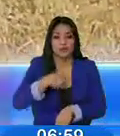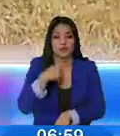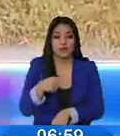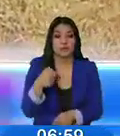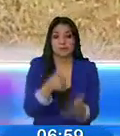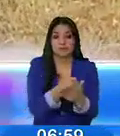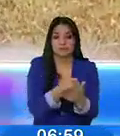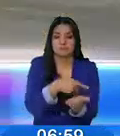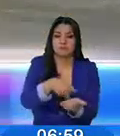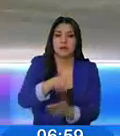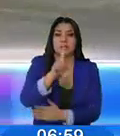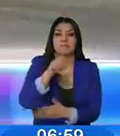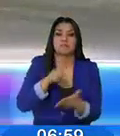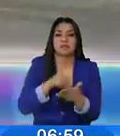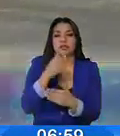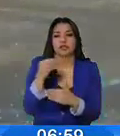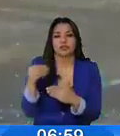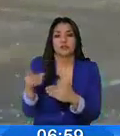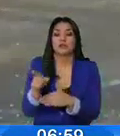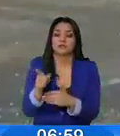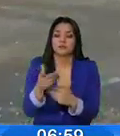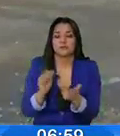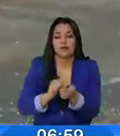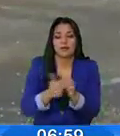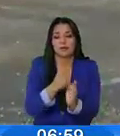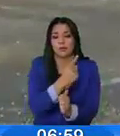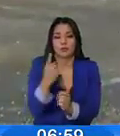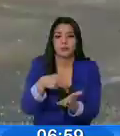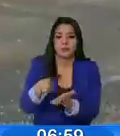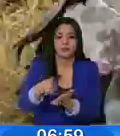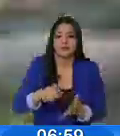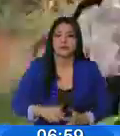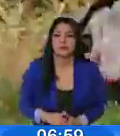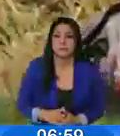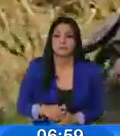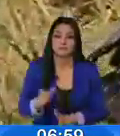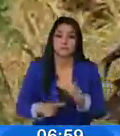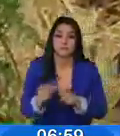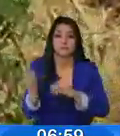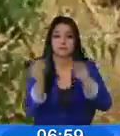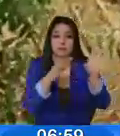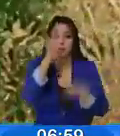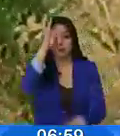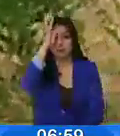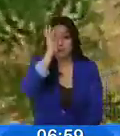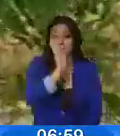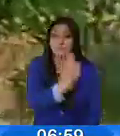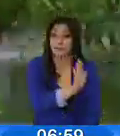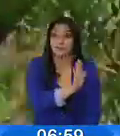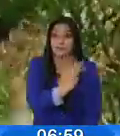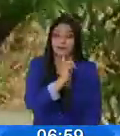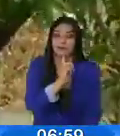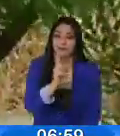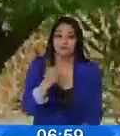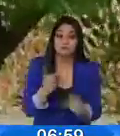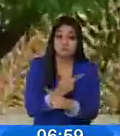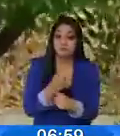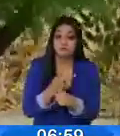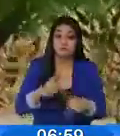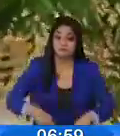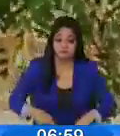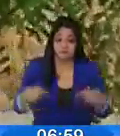árboles, 1.200 cada uno. Los ocupantes del carro que fueron hospitalizados, según uno de sus familiares, están fuera de